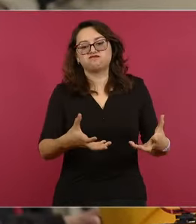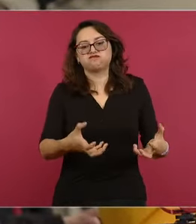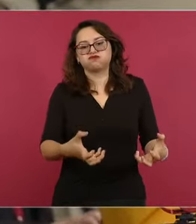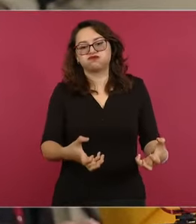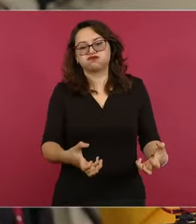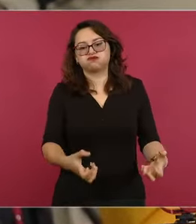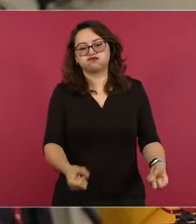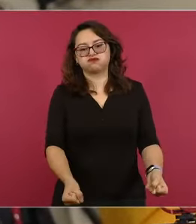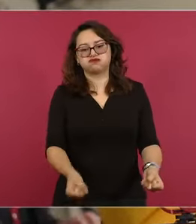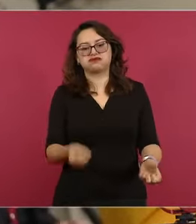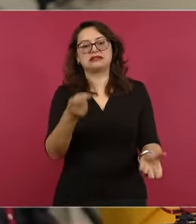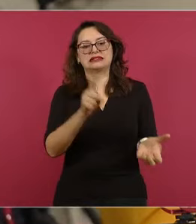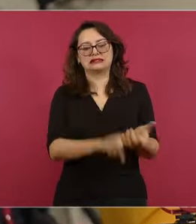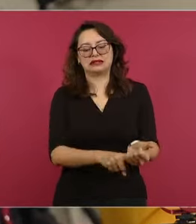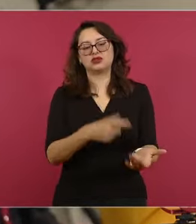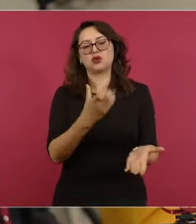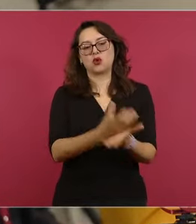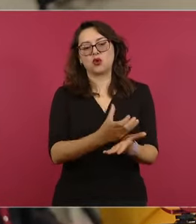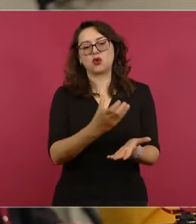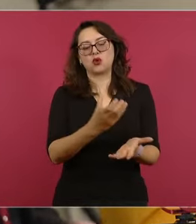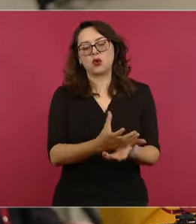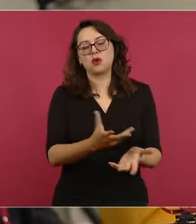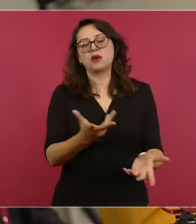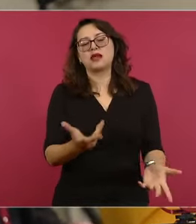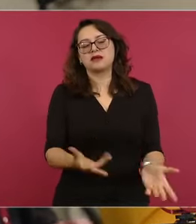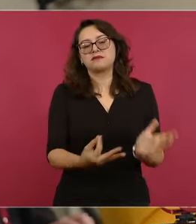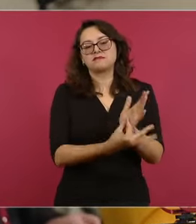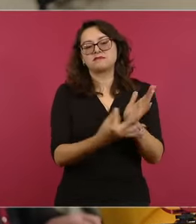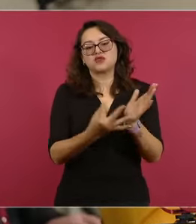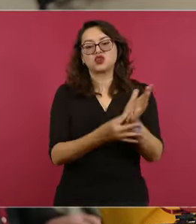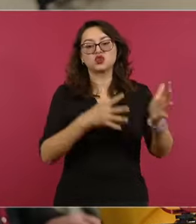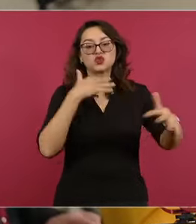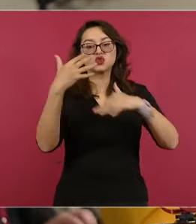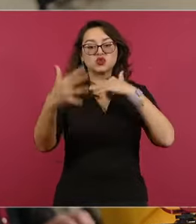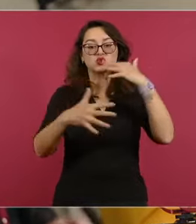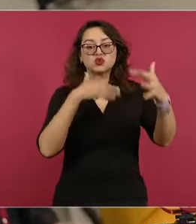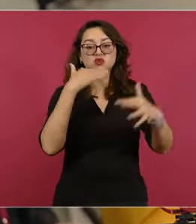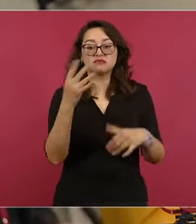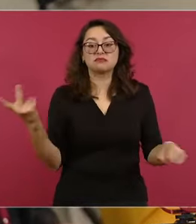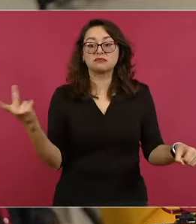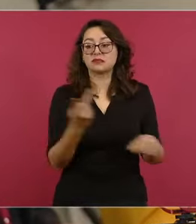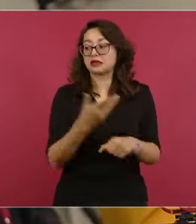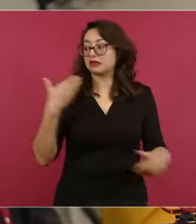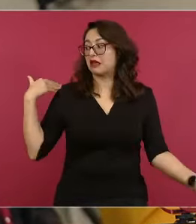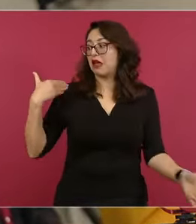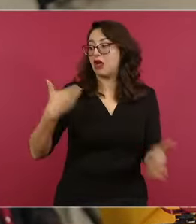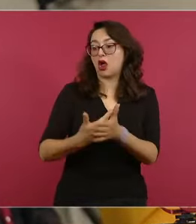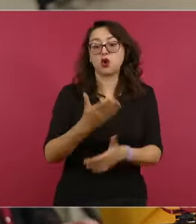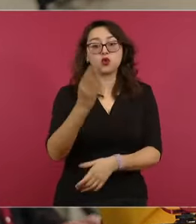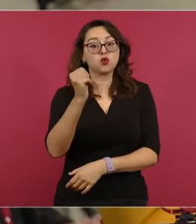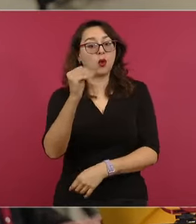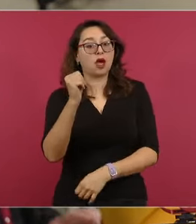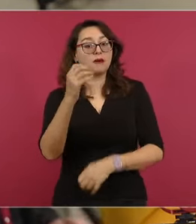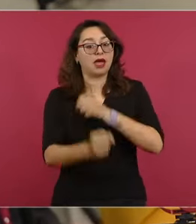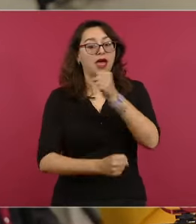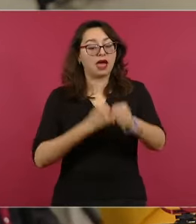para la gente que ha estado expuesta a estos, a esta contaminación durante pues 9 años, y